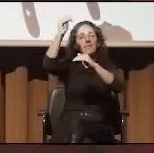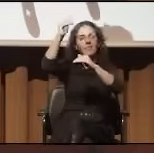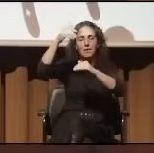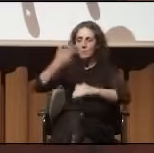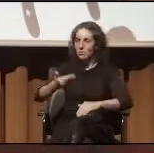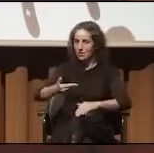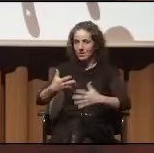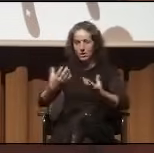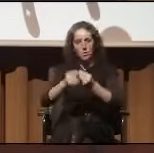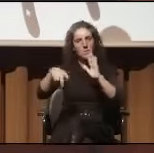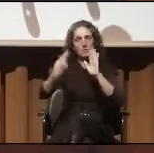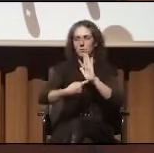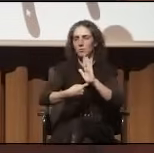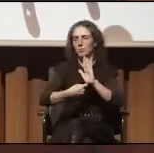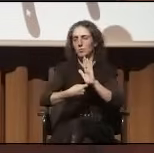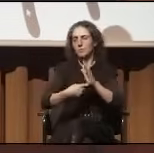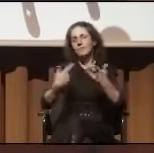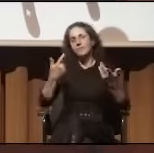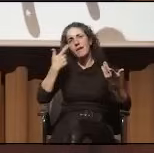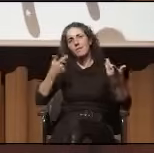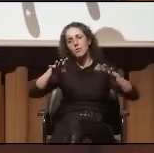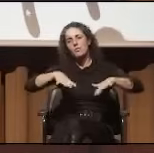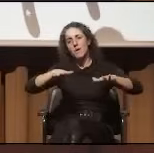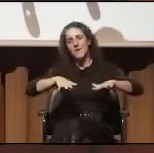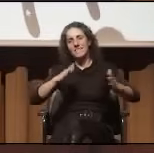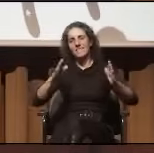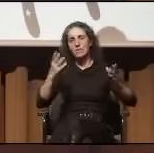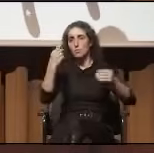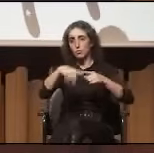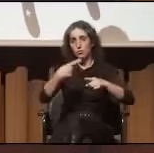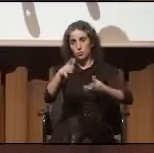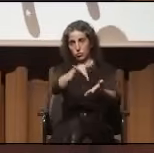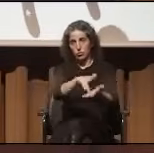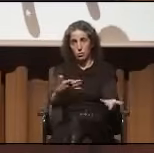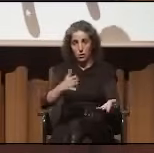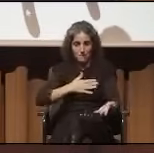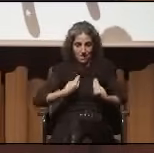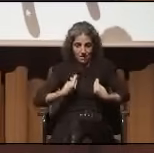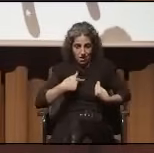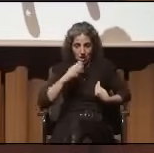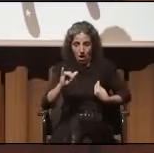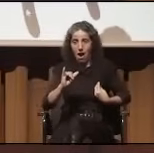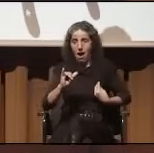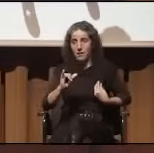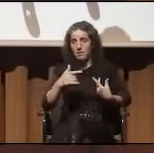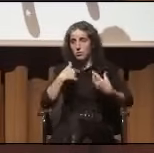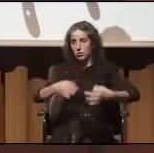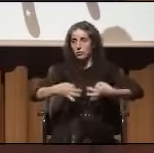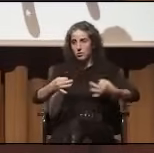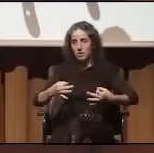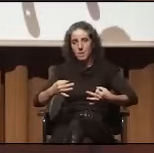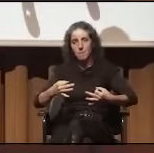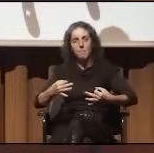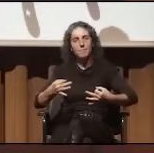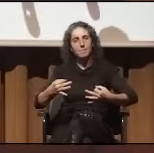Porque claro, en 9 meses pasan muchas cosas. Yo también tengo mi vida y a veces me pasan cosas a mí. Entonces yo tengo que estar siempre pendiente de que... Entonces este